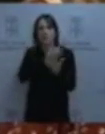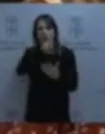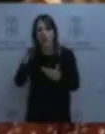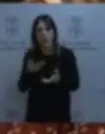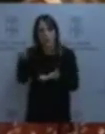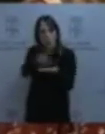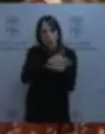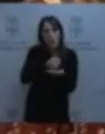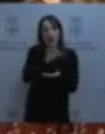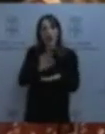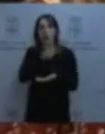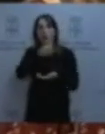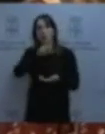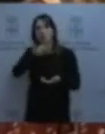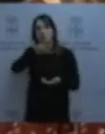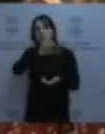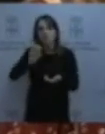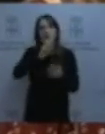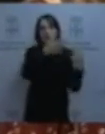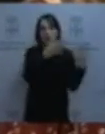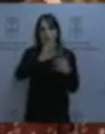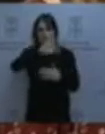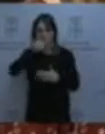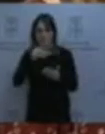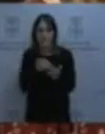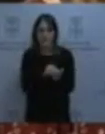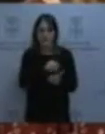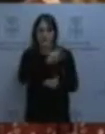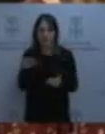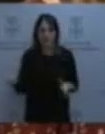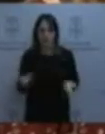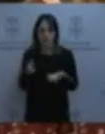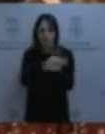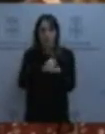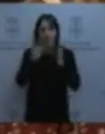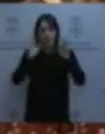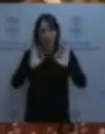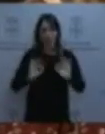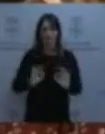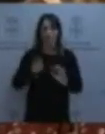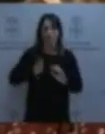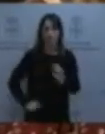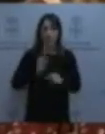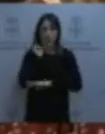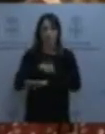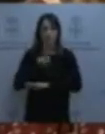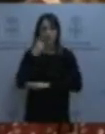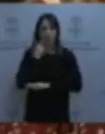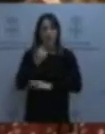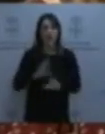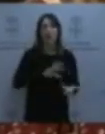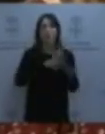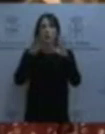Cauneo del Partido Popular, que cobraba 90.000. En esa época, el sueldo de los directivos de la banca, en algunos casos, equivalía al de